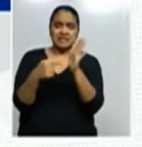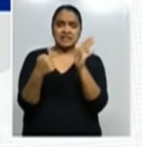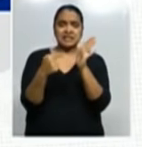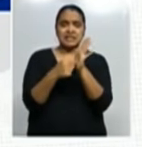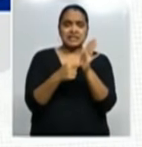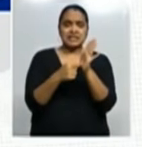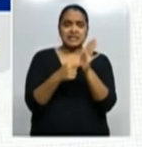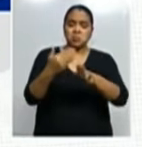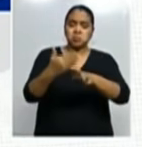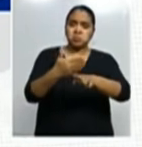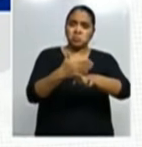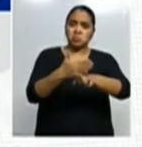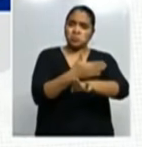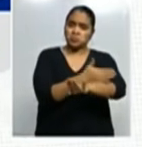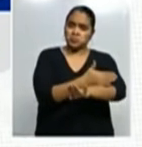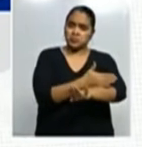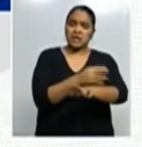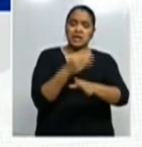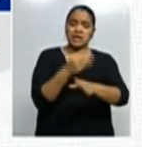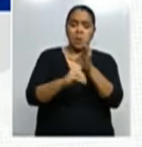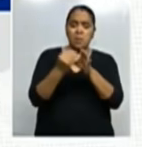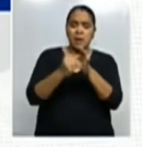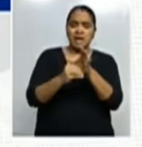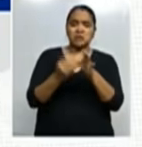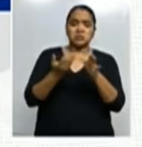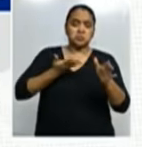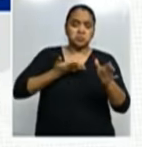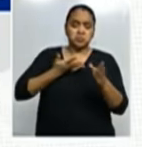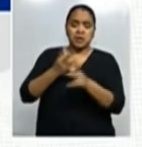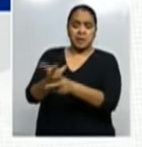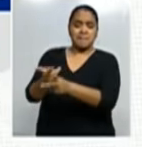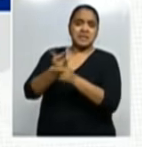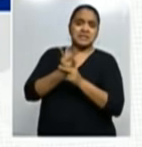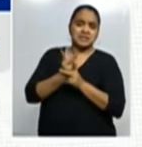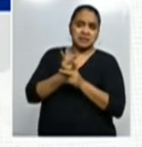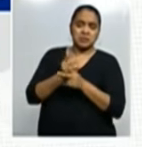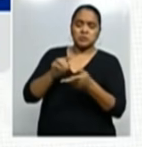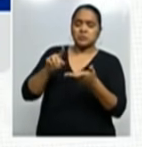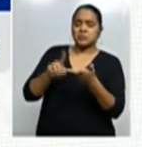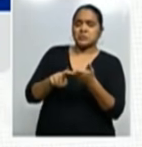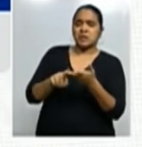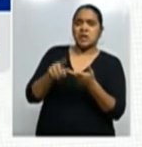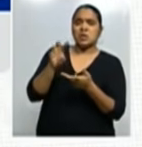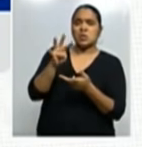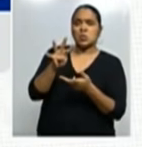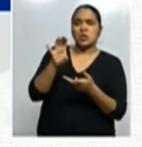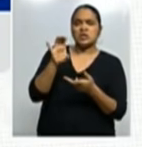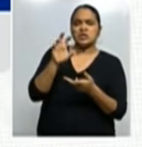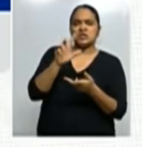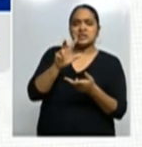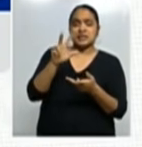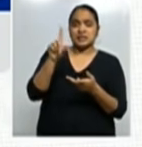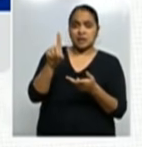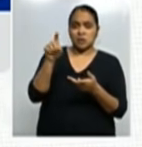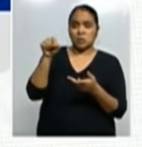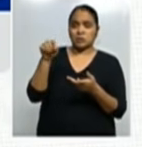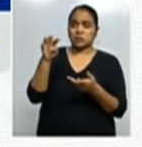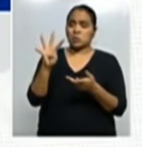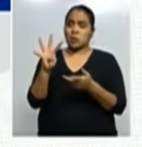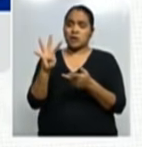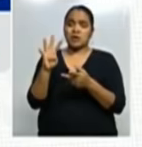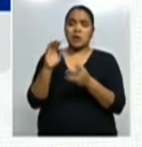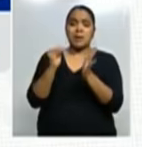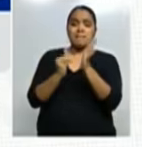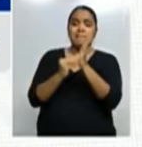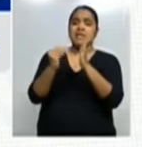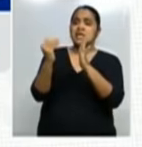venía caminando y los bancos tenían presa, pero se han colocado 431.4 millones en